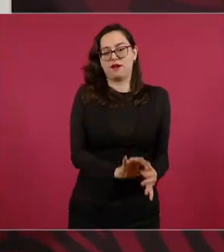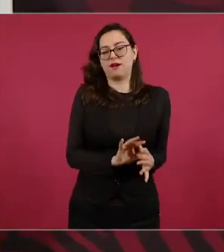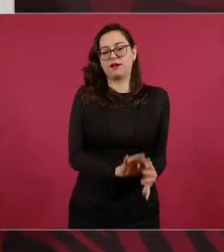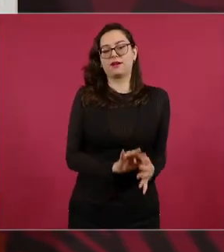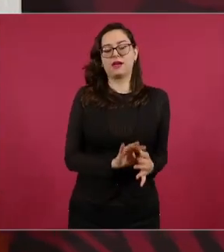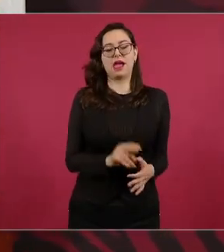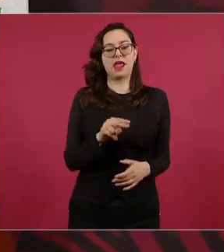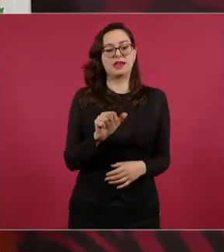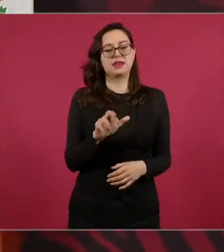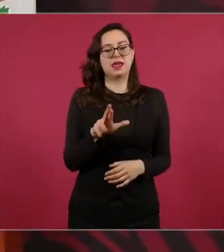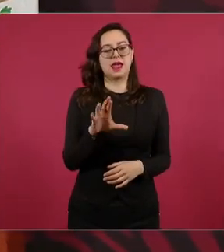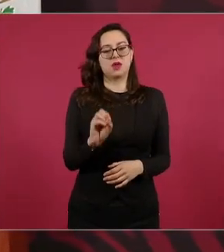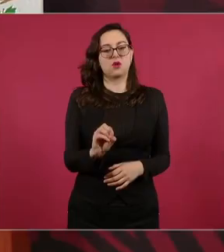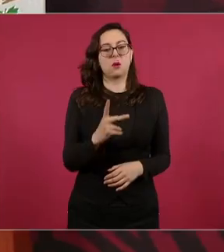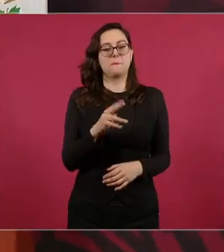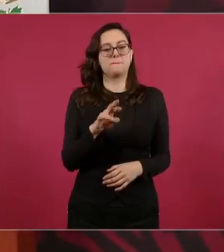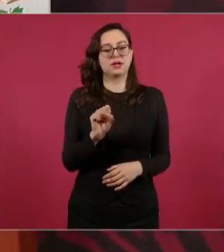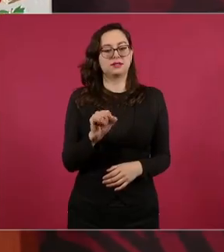narcopresidente